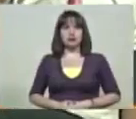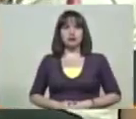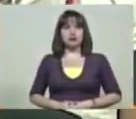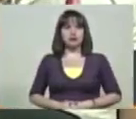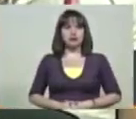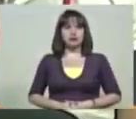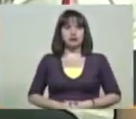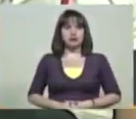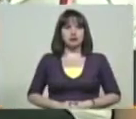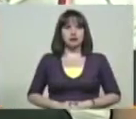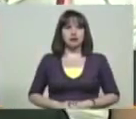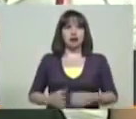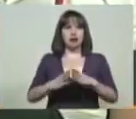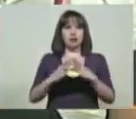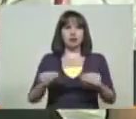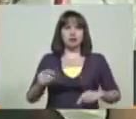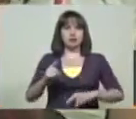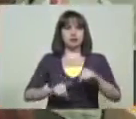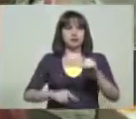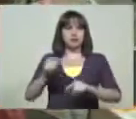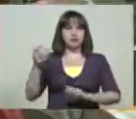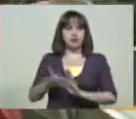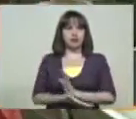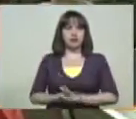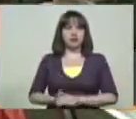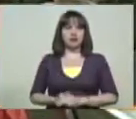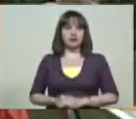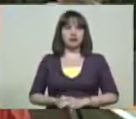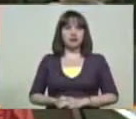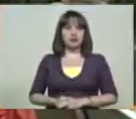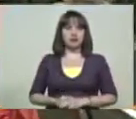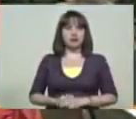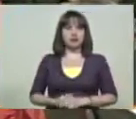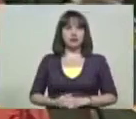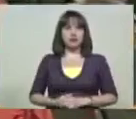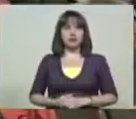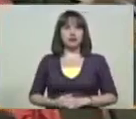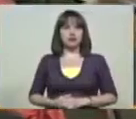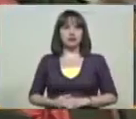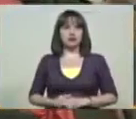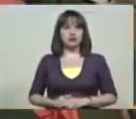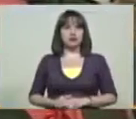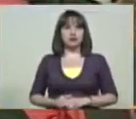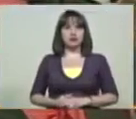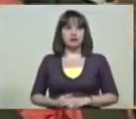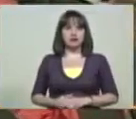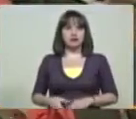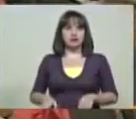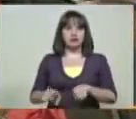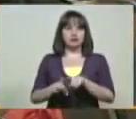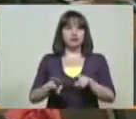y a todos los compañeros presentes de colombia para sí la argentina